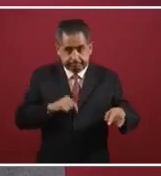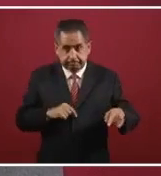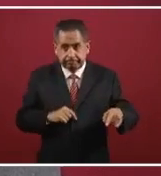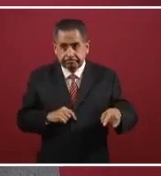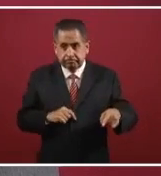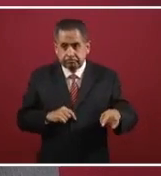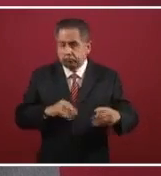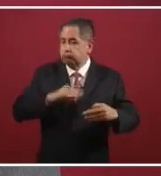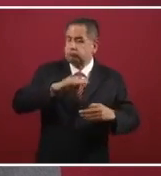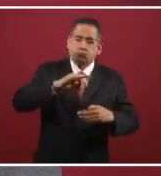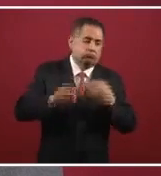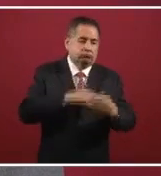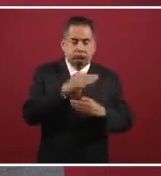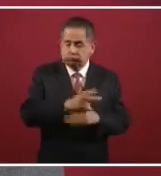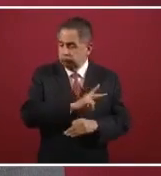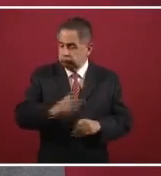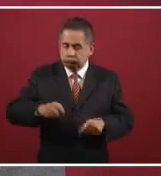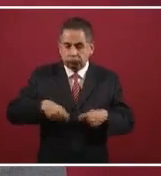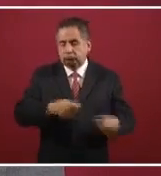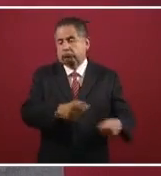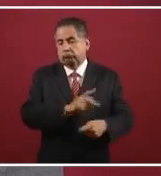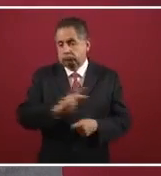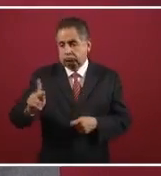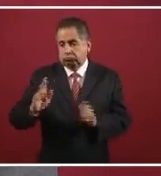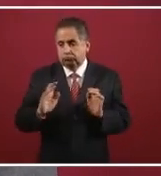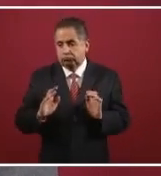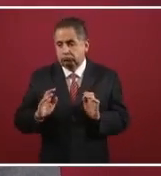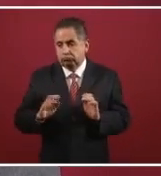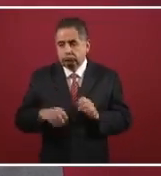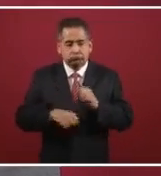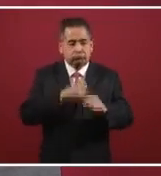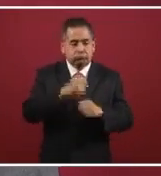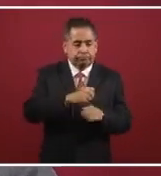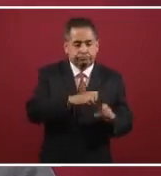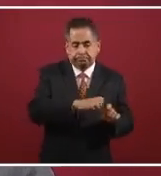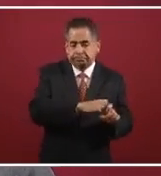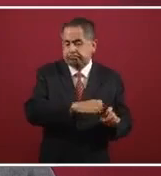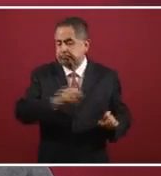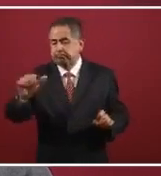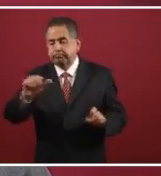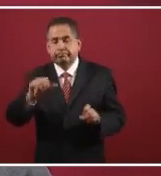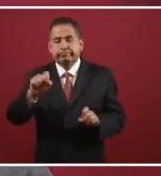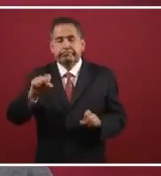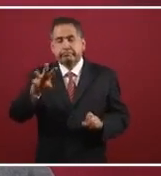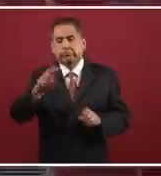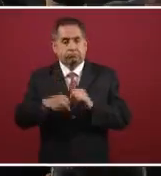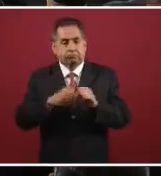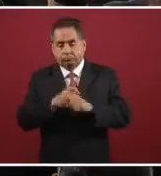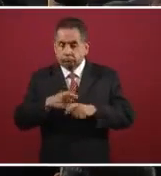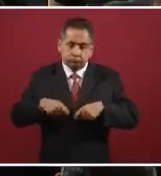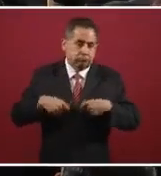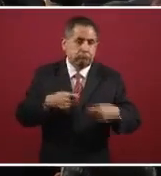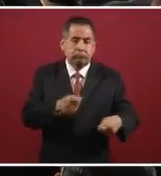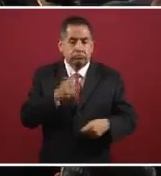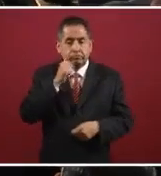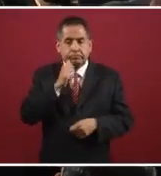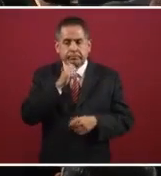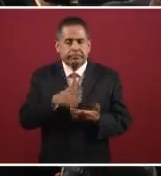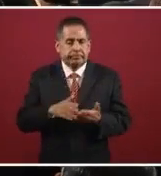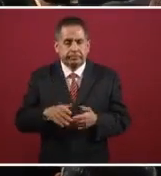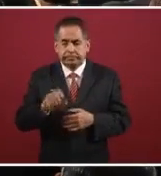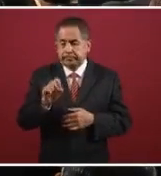Es a todos, de todas hasta 64 años. ¿Por qué